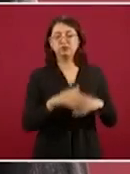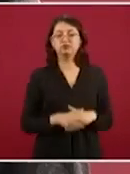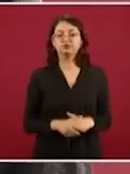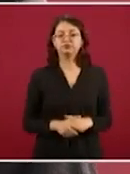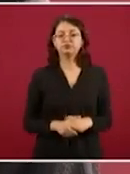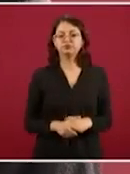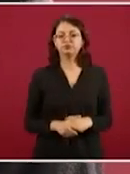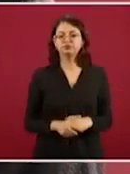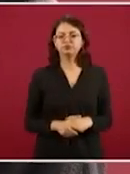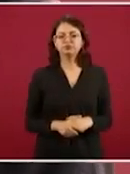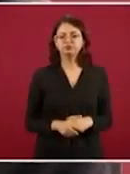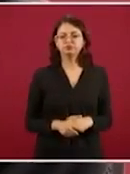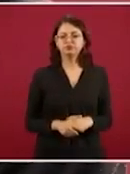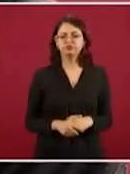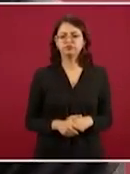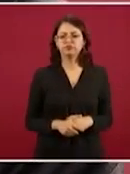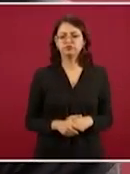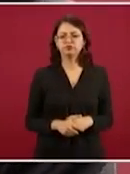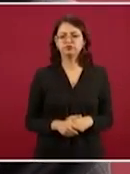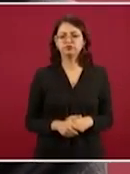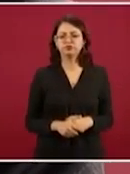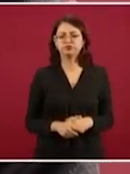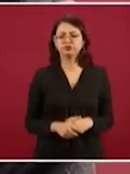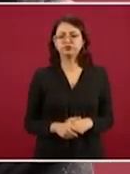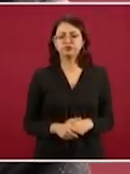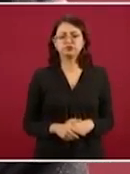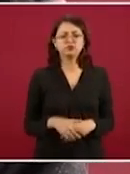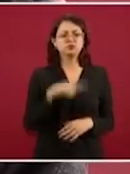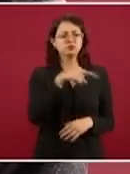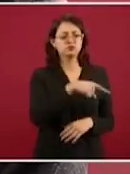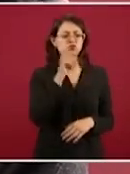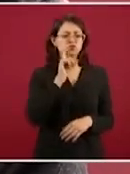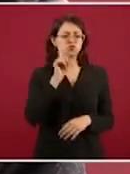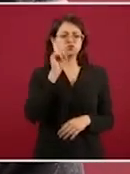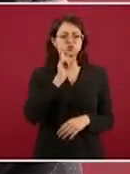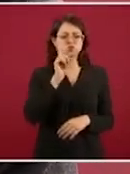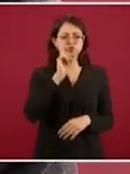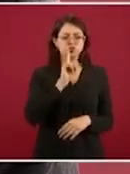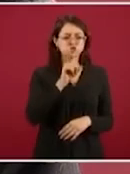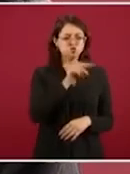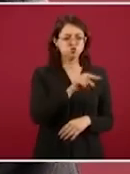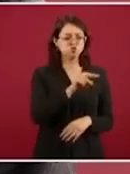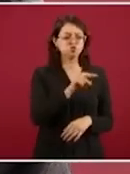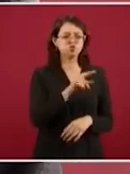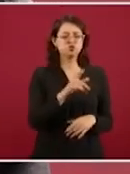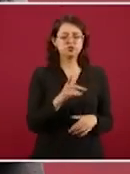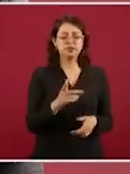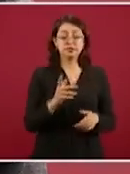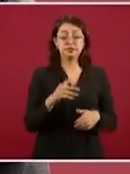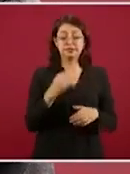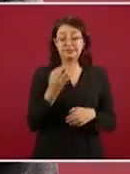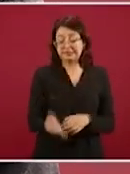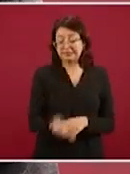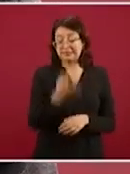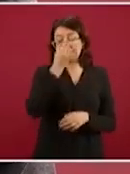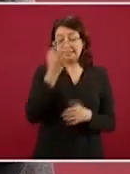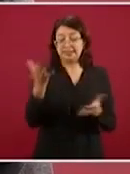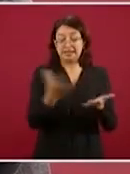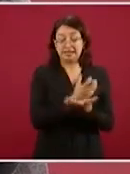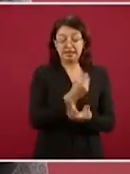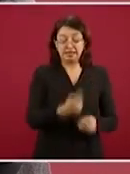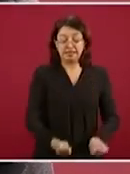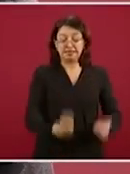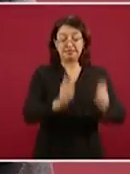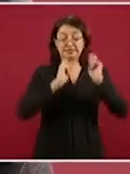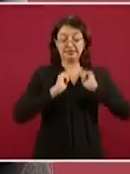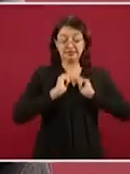Creo que la señora, como ya iba a ocupar un cargo, ¿no?, hasta cambió de colonia, ya una casa más grande,